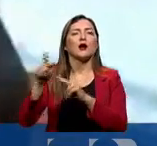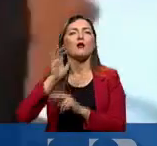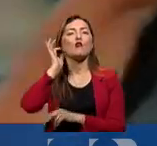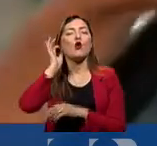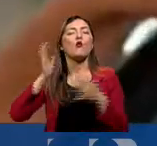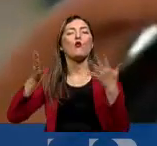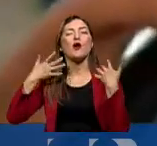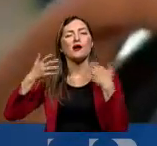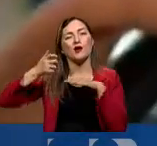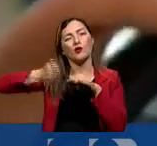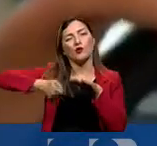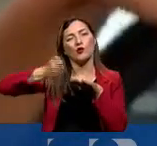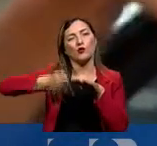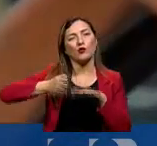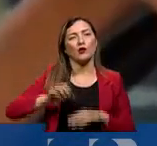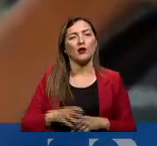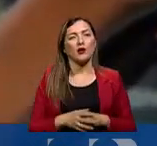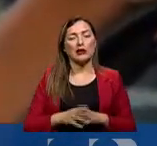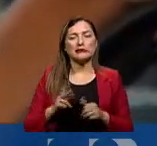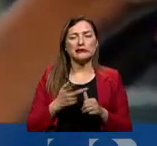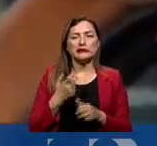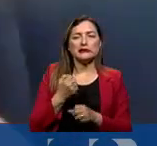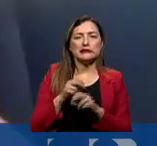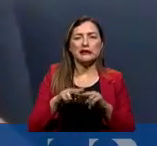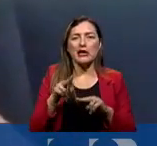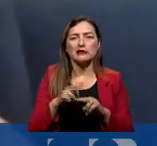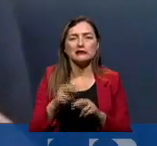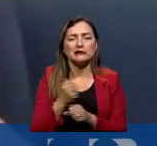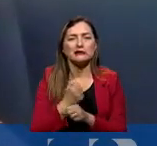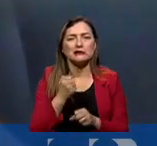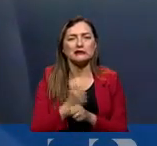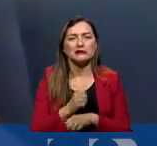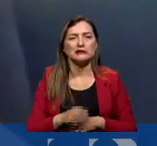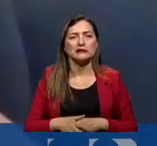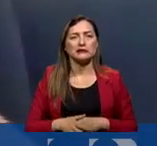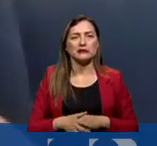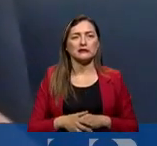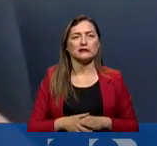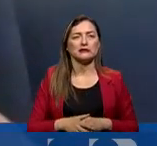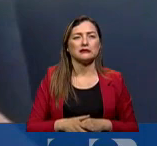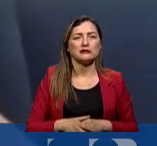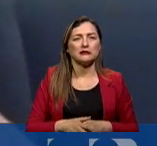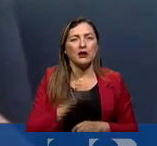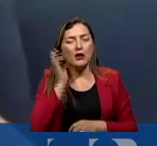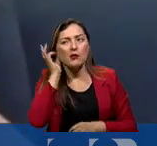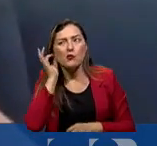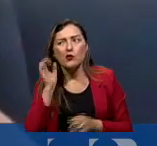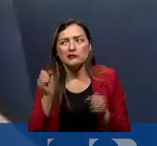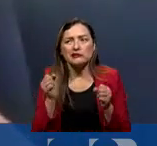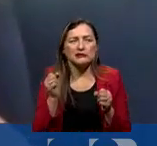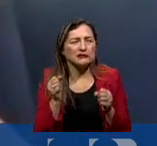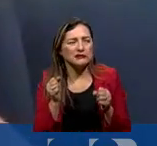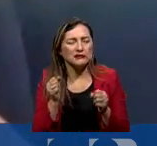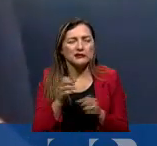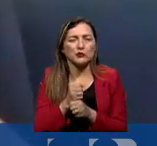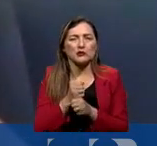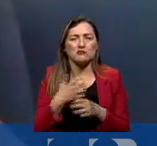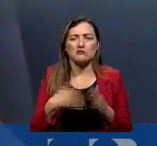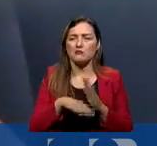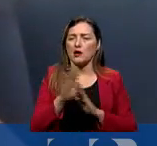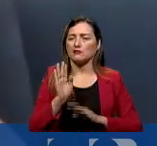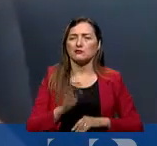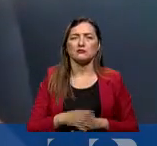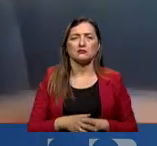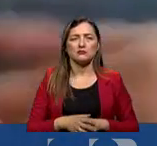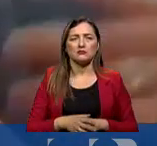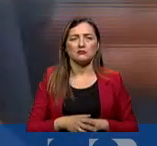guayaquileña tuvo que buscar un segundo ingreso como taxista me di cuenta que había más inseguridad para las mujeres como conductoras primero lo vi